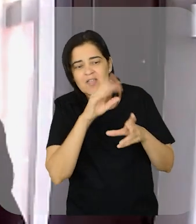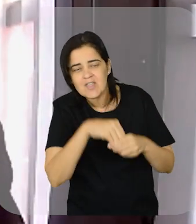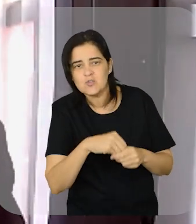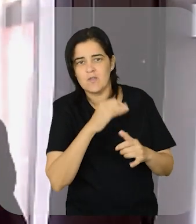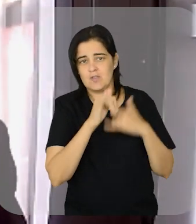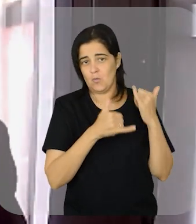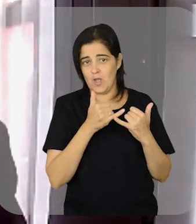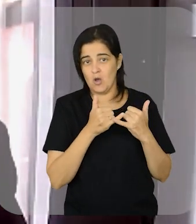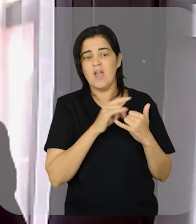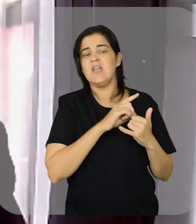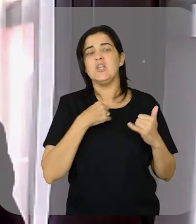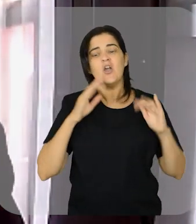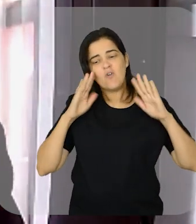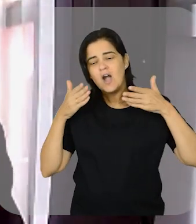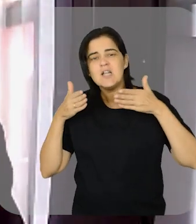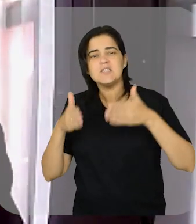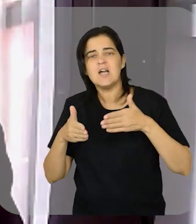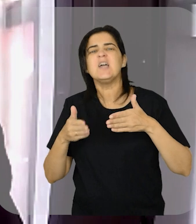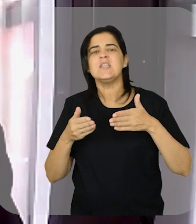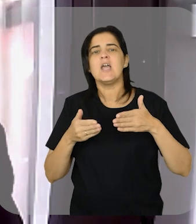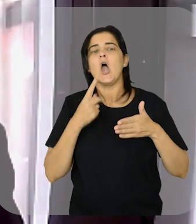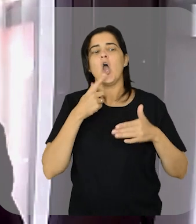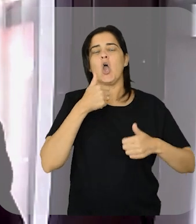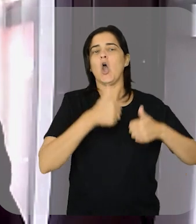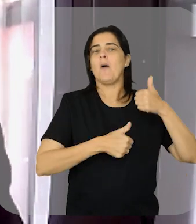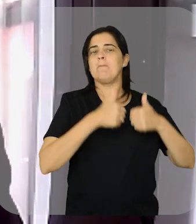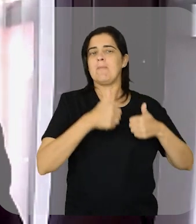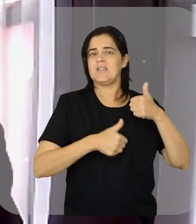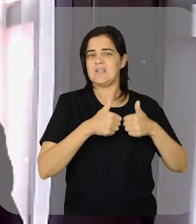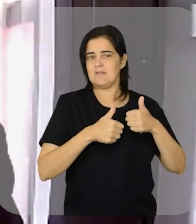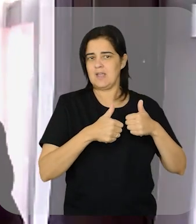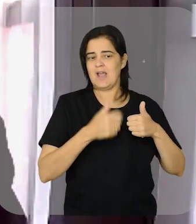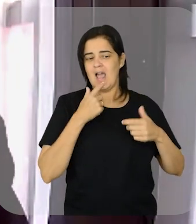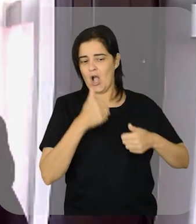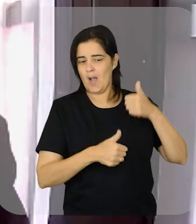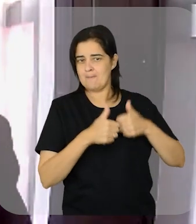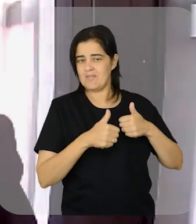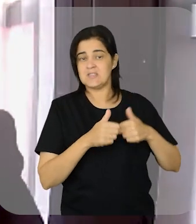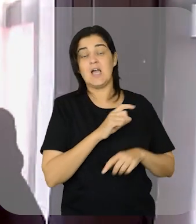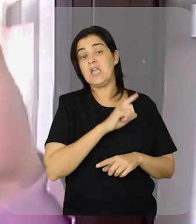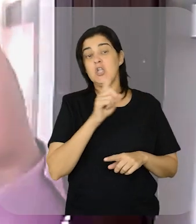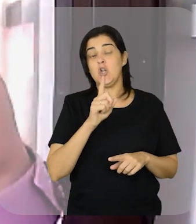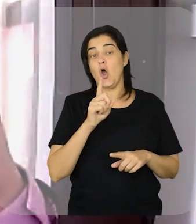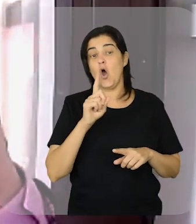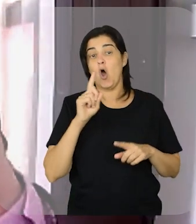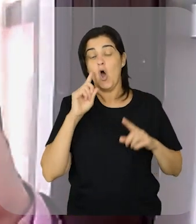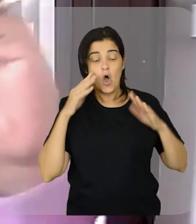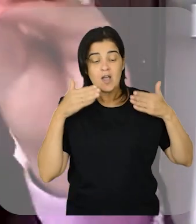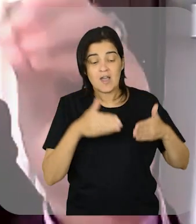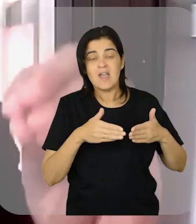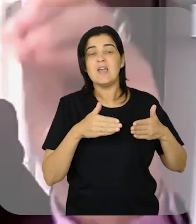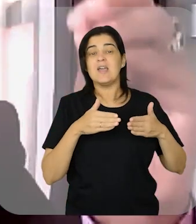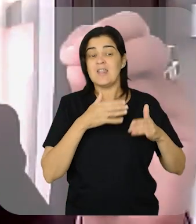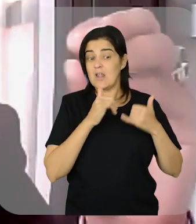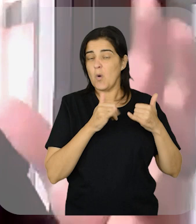estaba totalmente focalizado en lo que es la competitividad, la competencia, y no estaba basándome